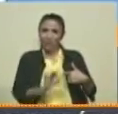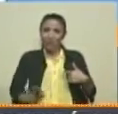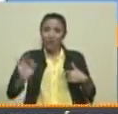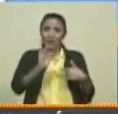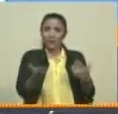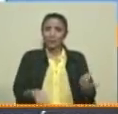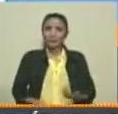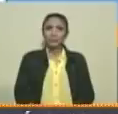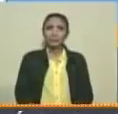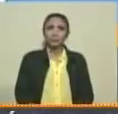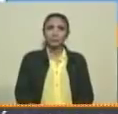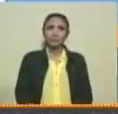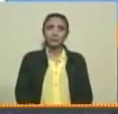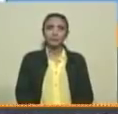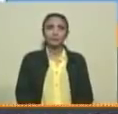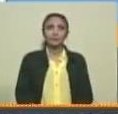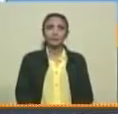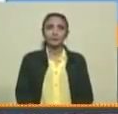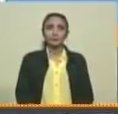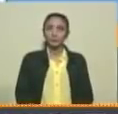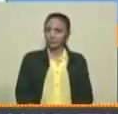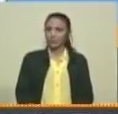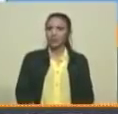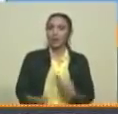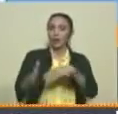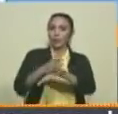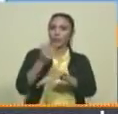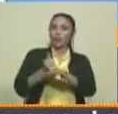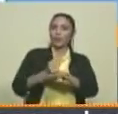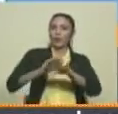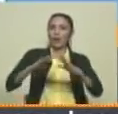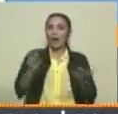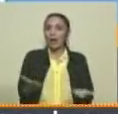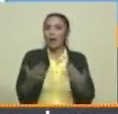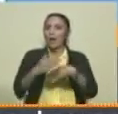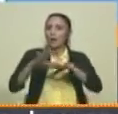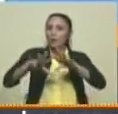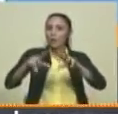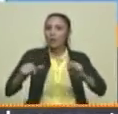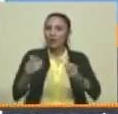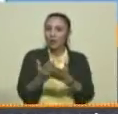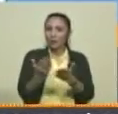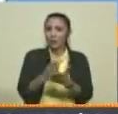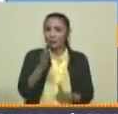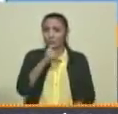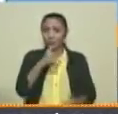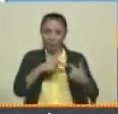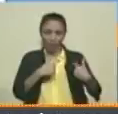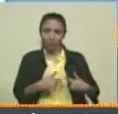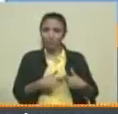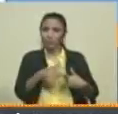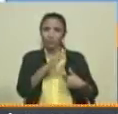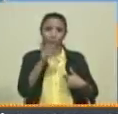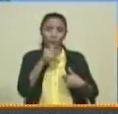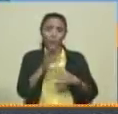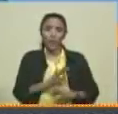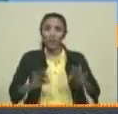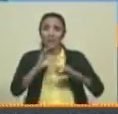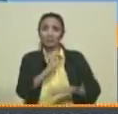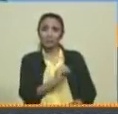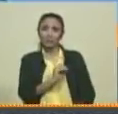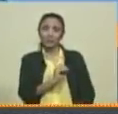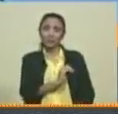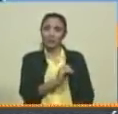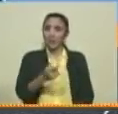alguien que se atreva a robar una escuela y dañar donde estudian los niños y las niñas? ¿Qué puede tener una persona como esa? Para mí